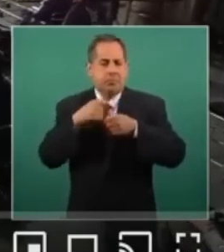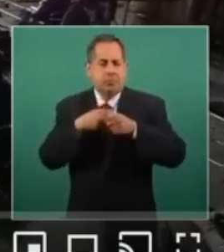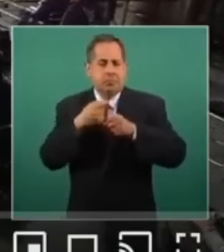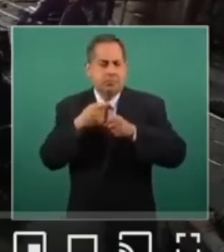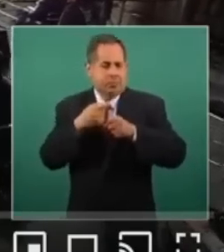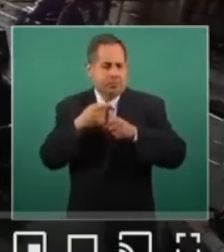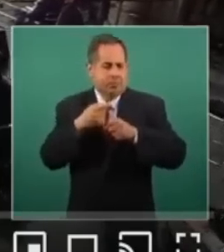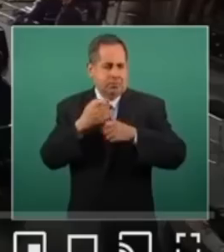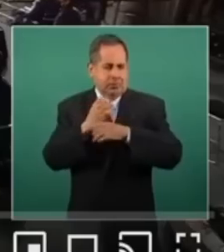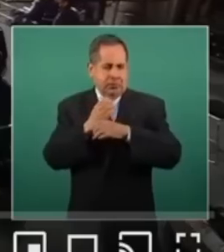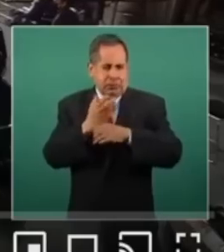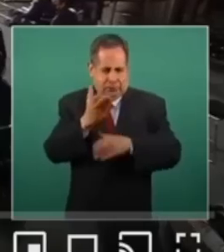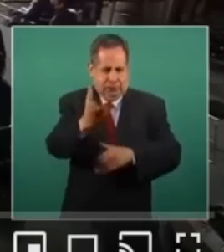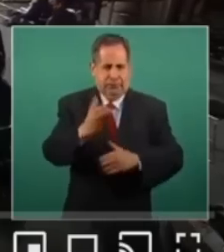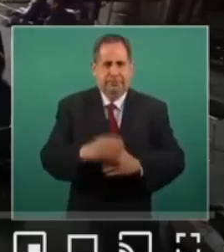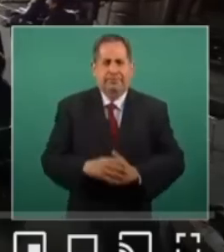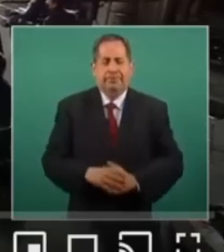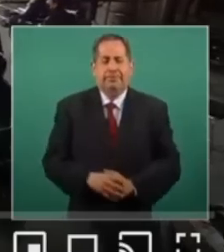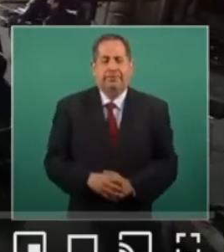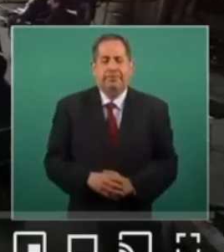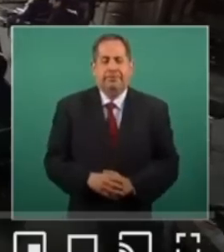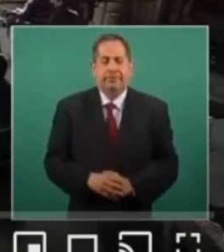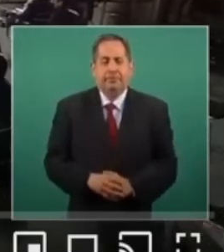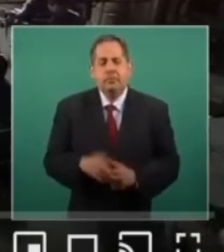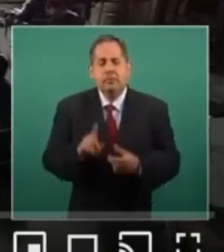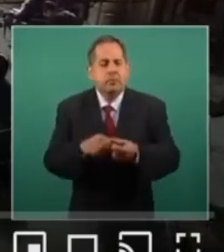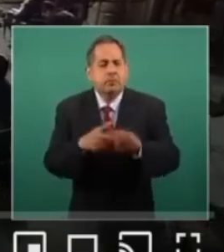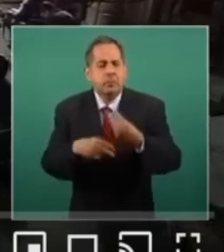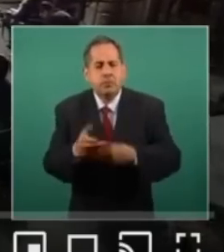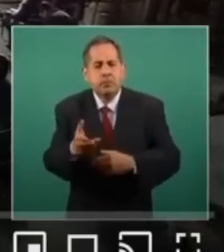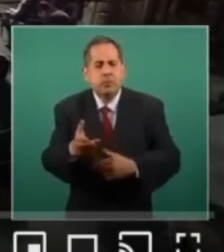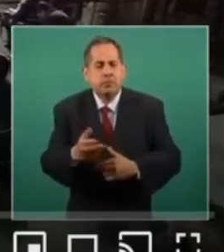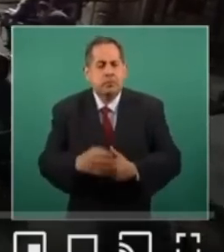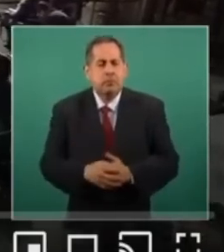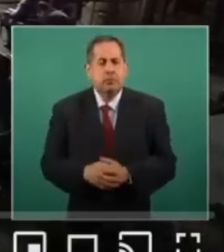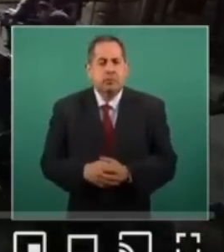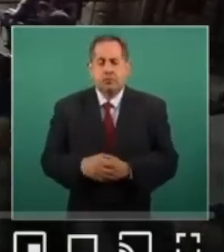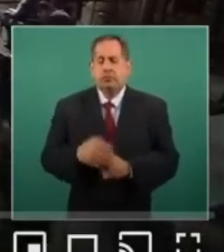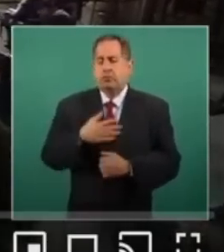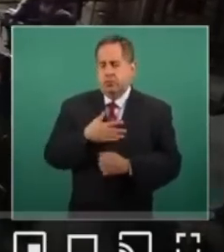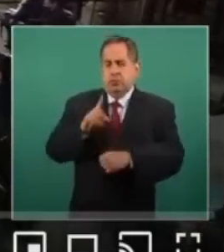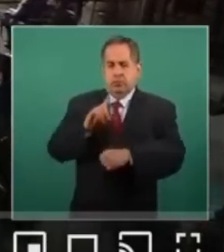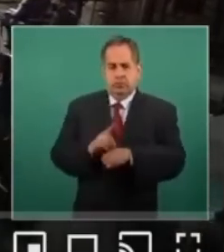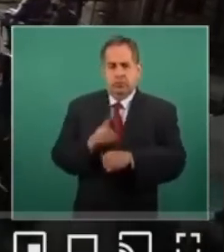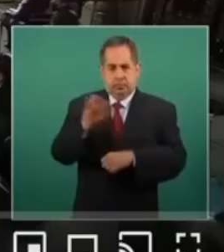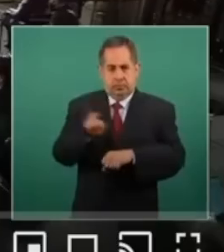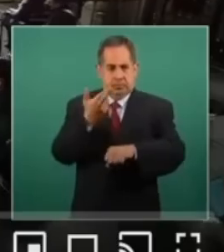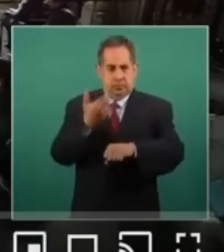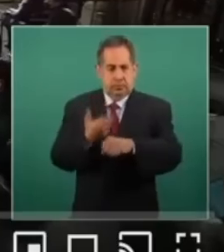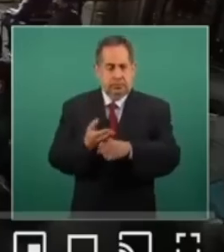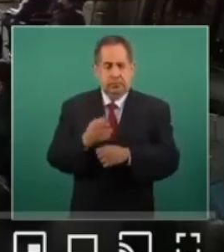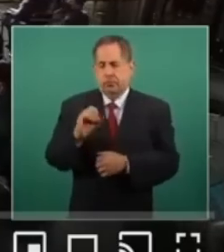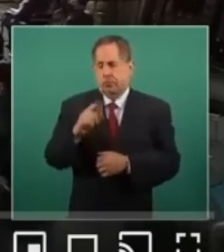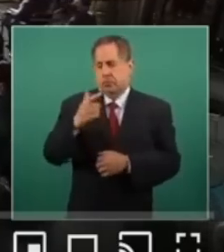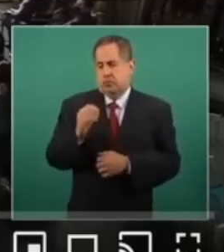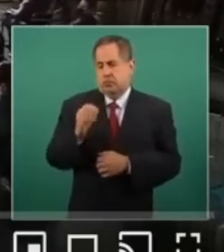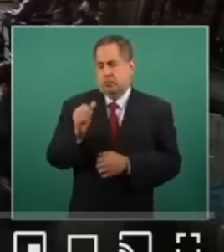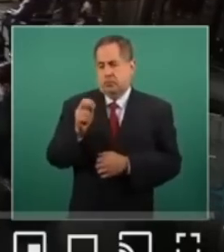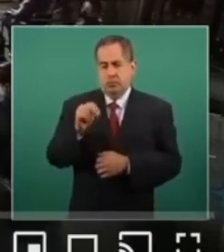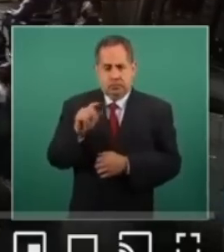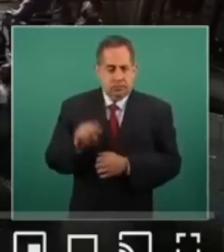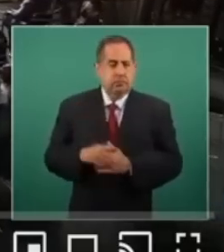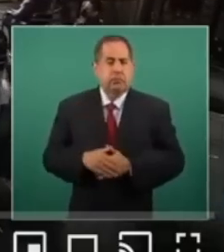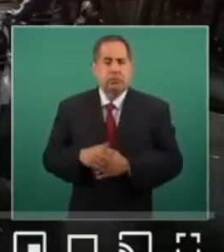de color cafecito, ¿de dónde vienes? Muy buenos días, secretaria Olga Sánchez Cordero. Muchas